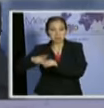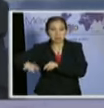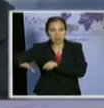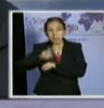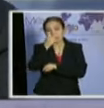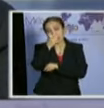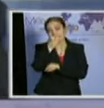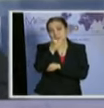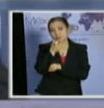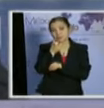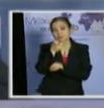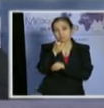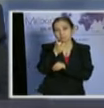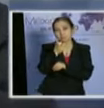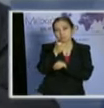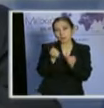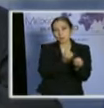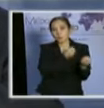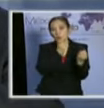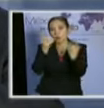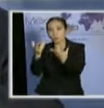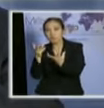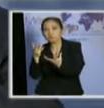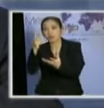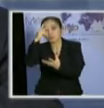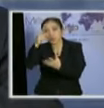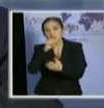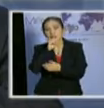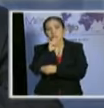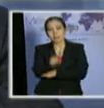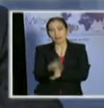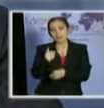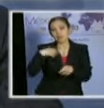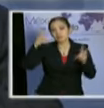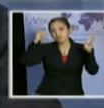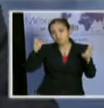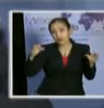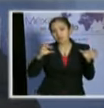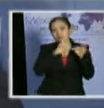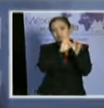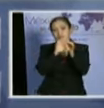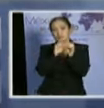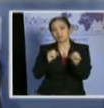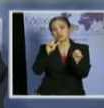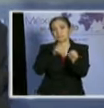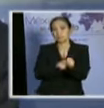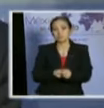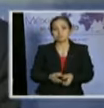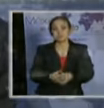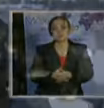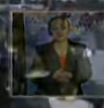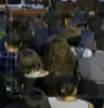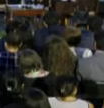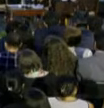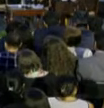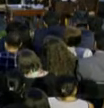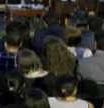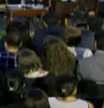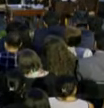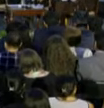las modestas aportaciones que México puede hacer también en materia de vinculación con sociedad civil.